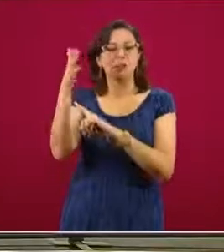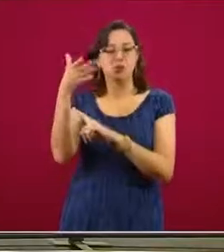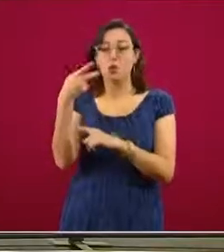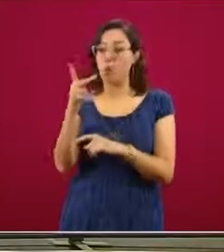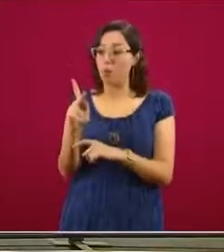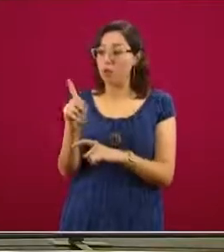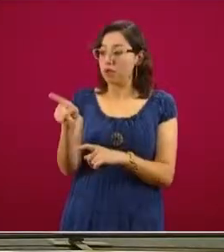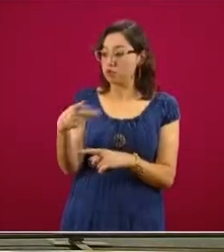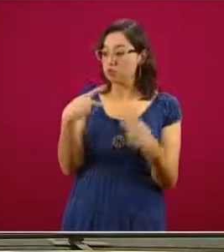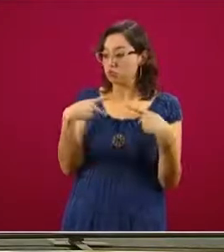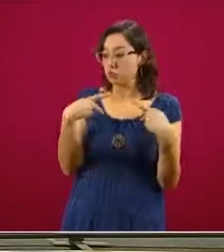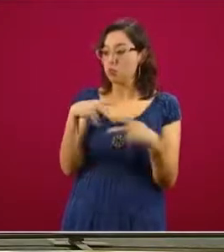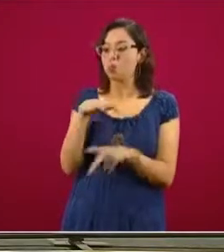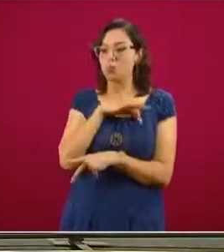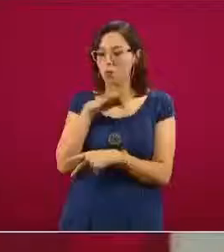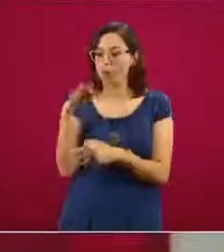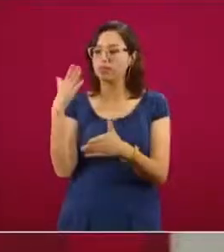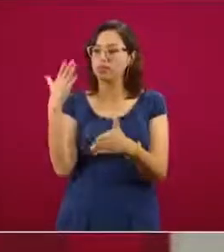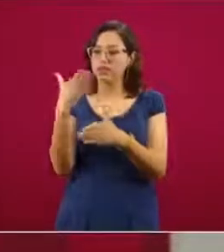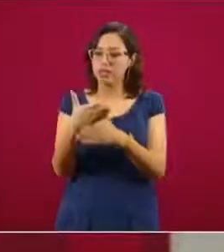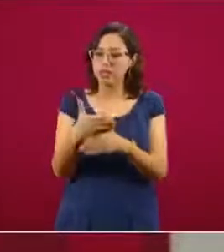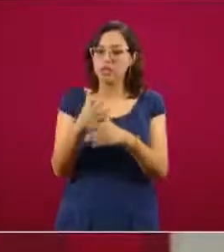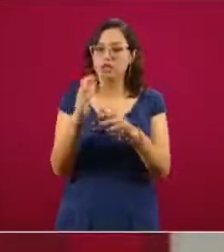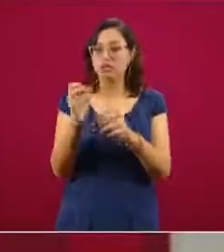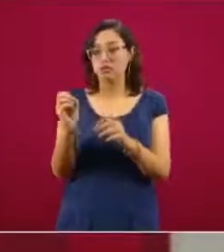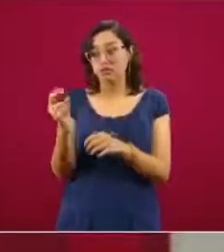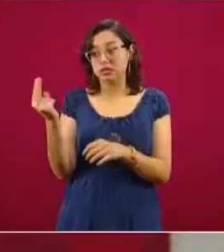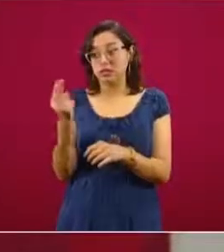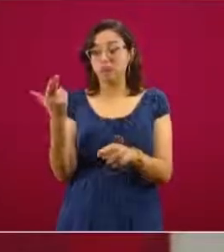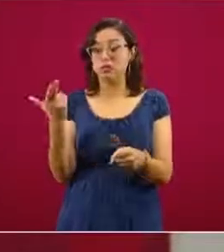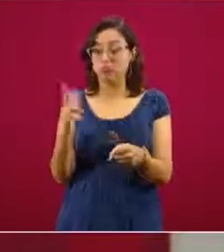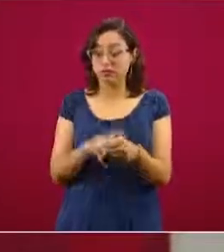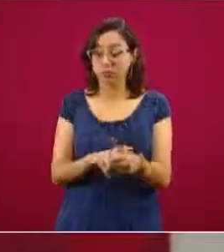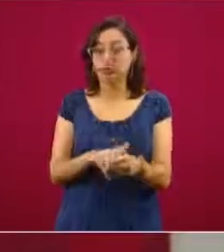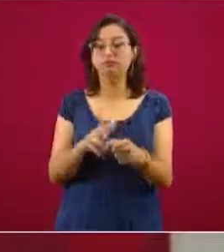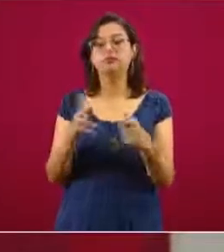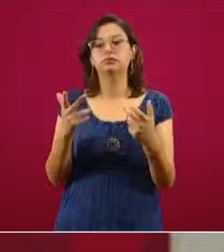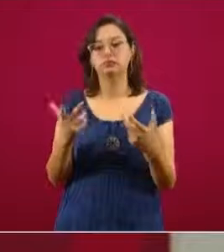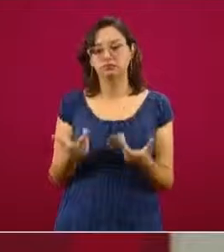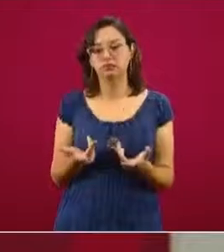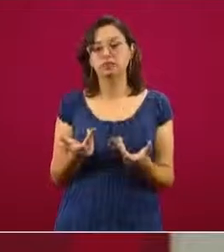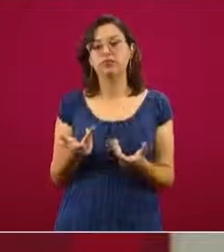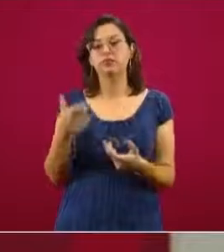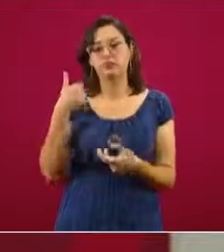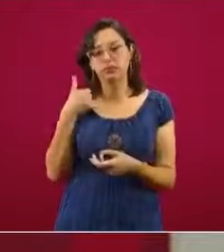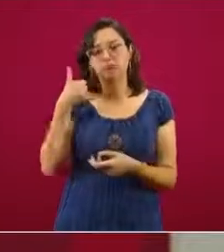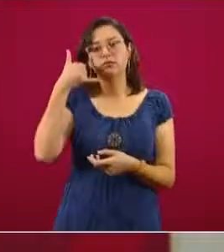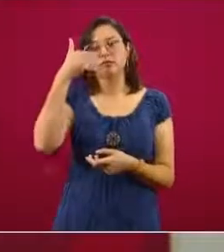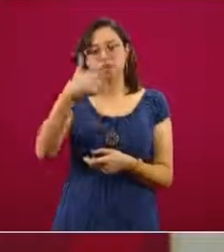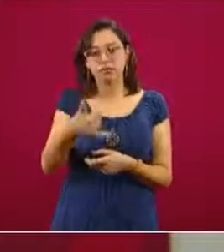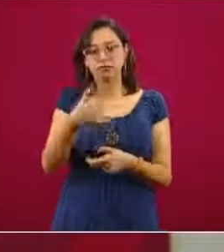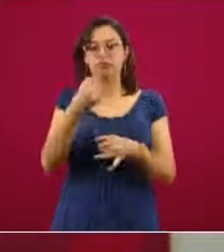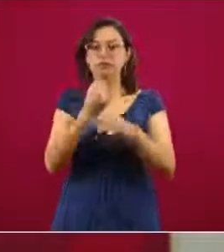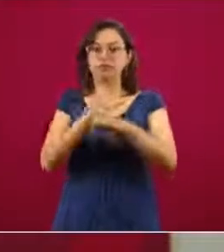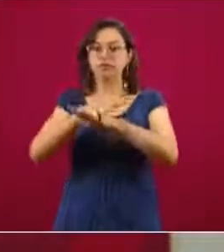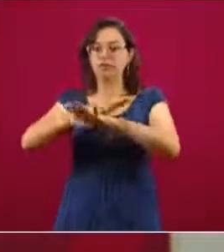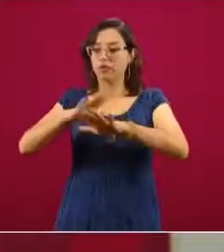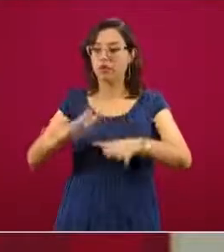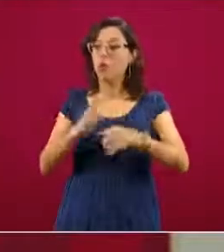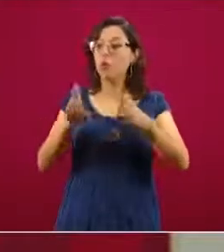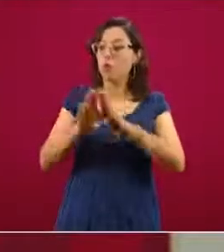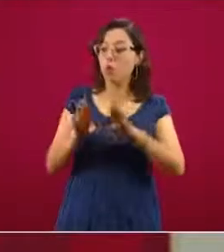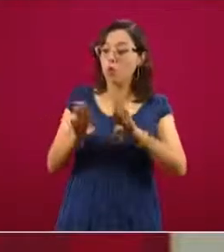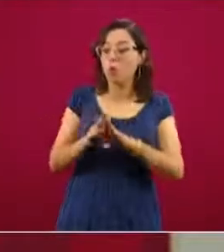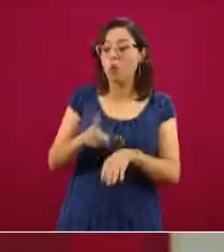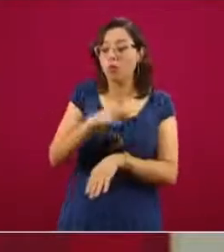irse o considera el médico que es importante que vaya a un hospital, entonces ya a través de este teléfono se le informa cuáles